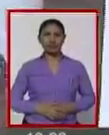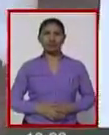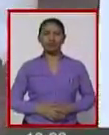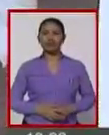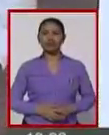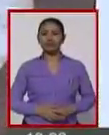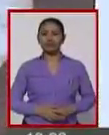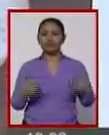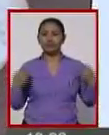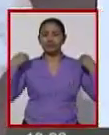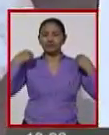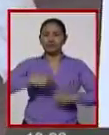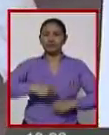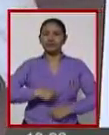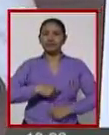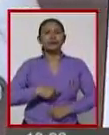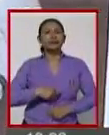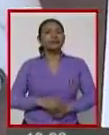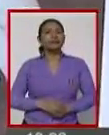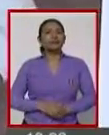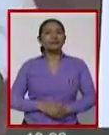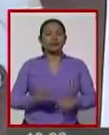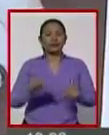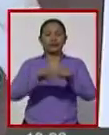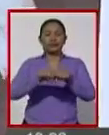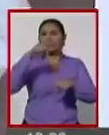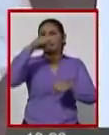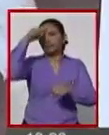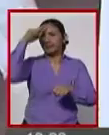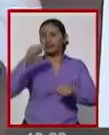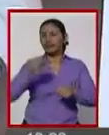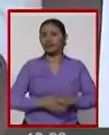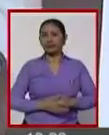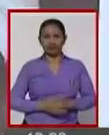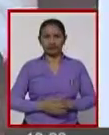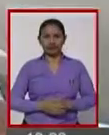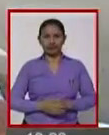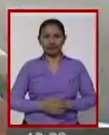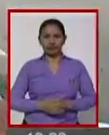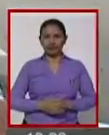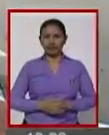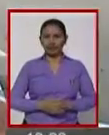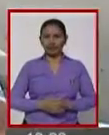De chamarra jean, zapatos negros y pantalón jean tipo cholo.